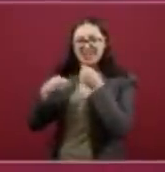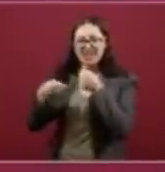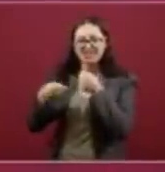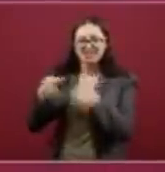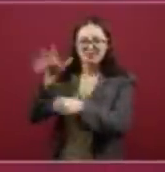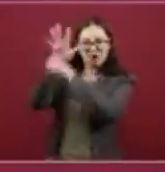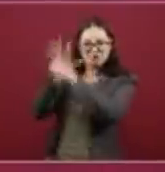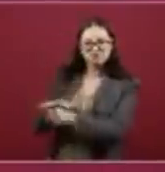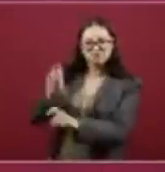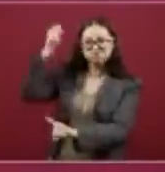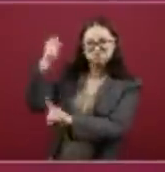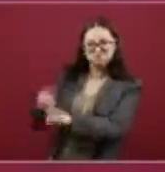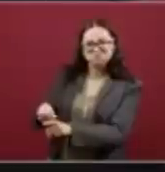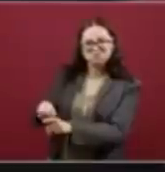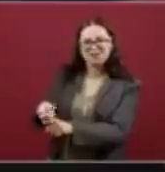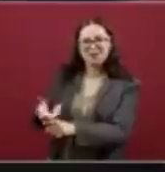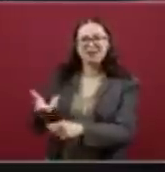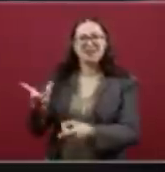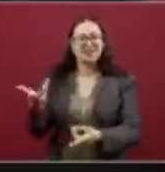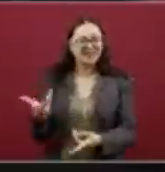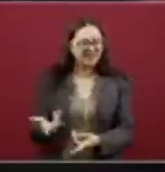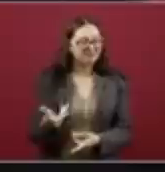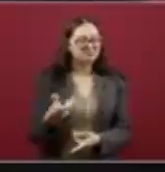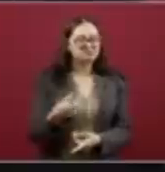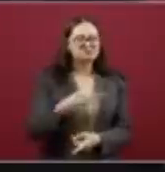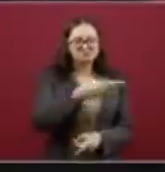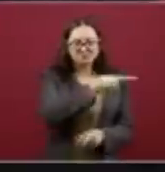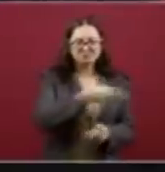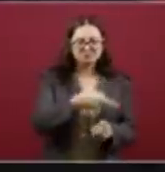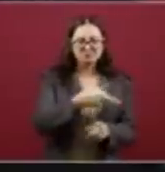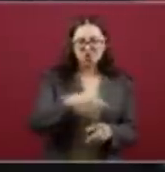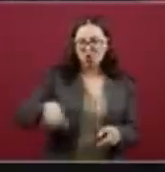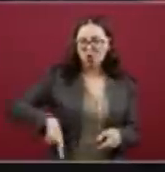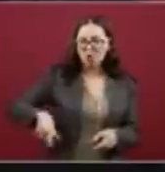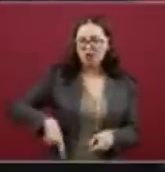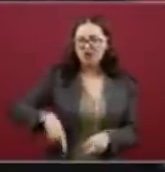ellos defendieron gobiernos que